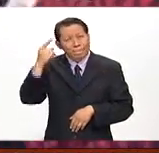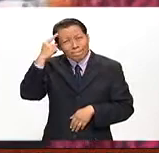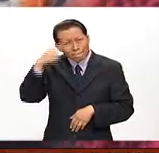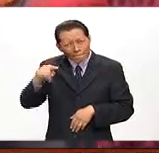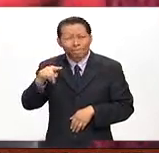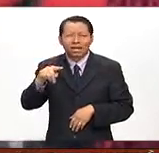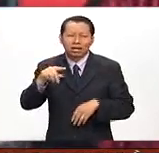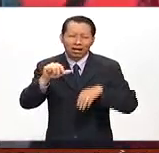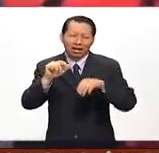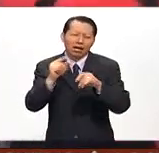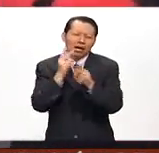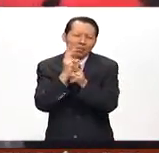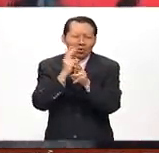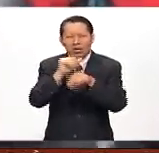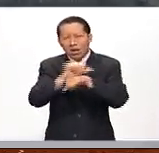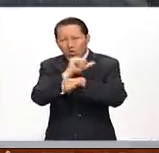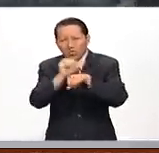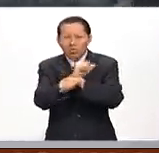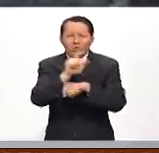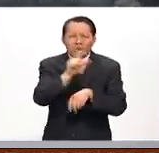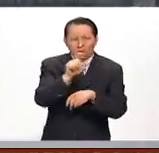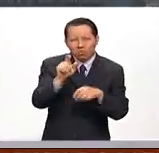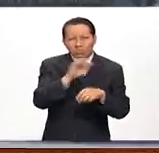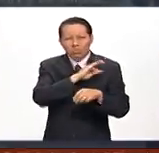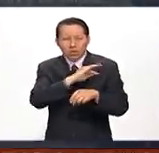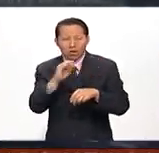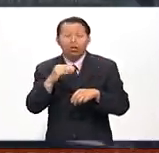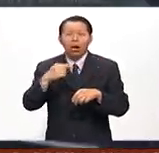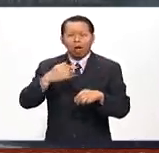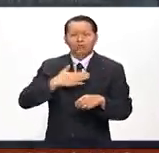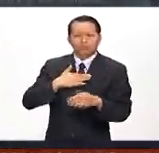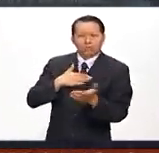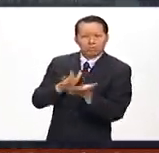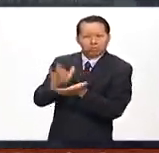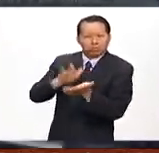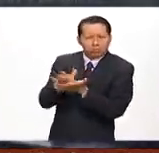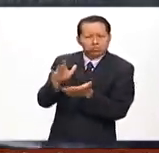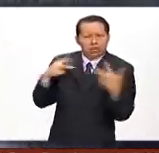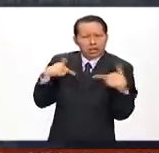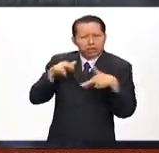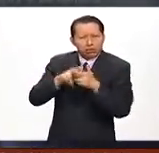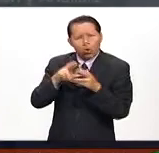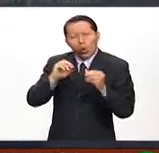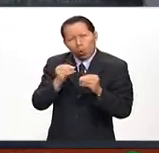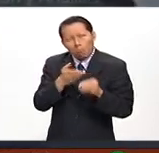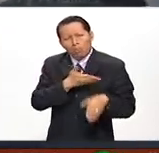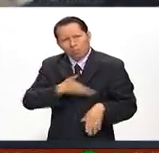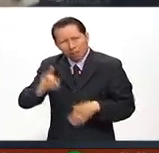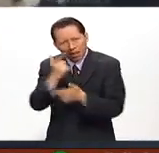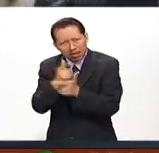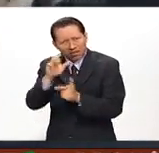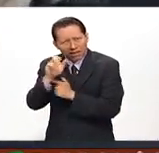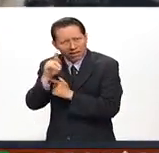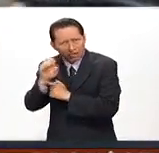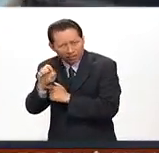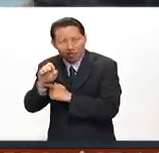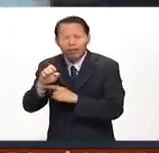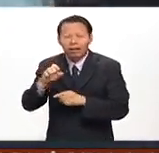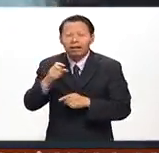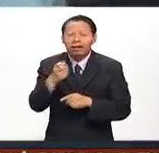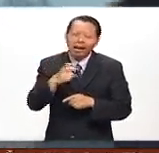permitieran pintar frases como "yo apoyo a los maestros" o "paso libre CENTE". Uno de estos turistas, por cierto, fue